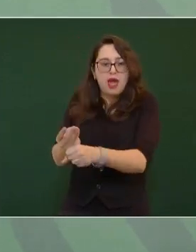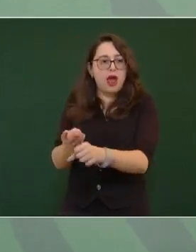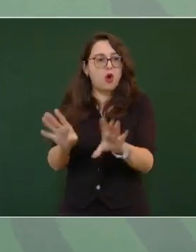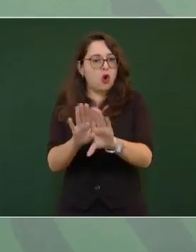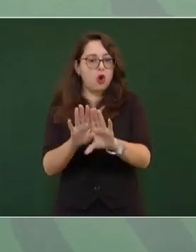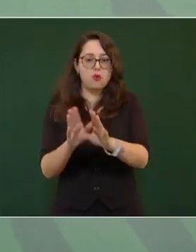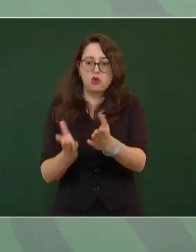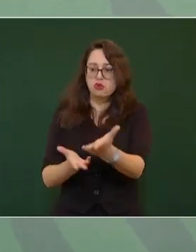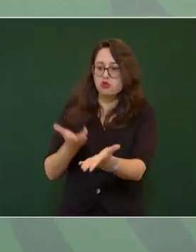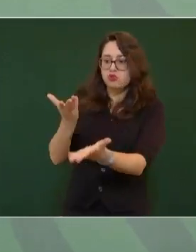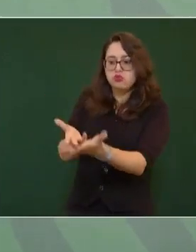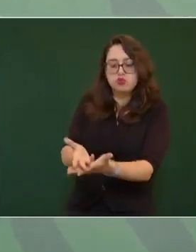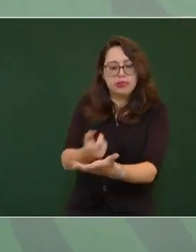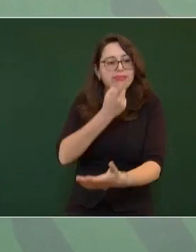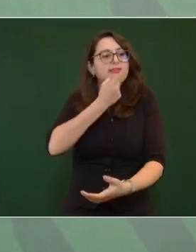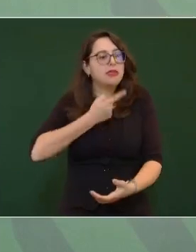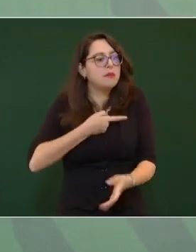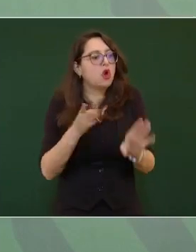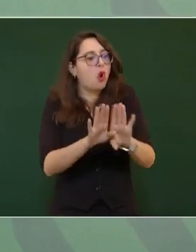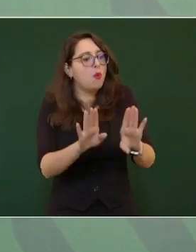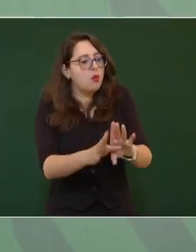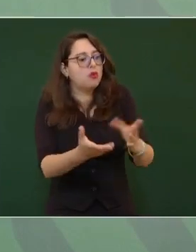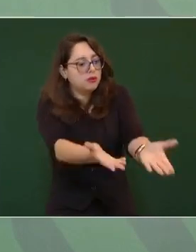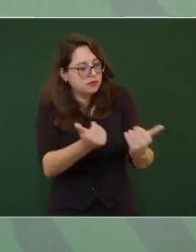El remedio y el trapito.